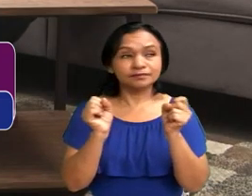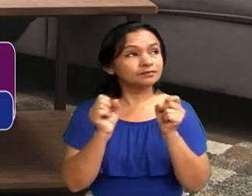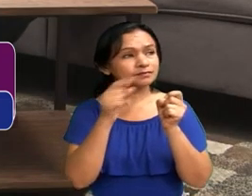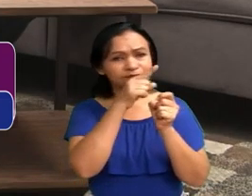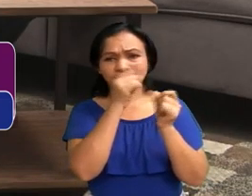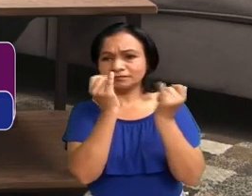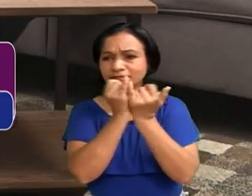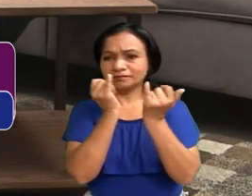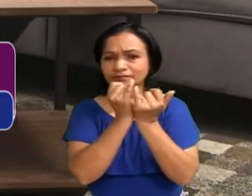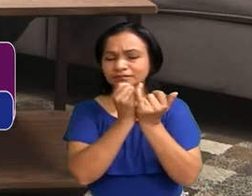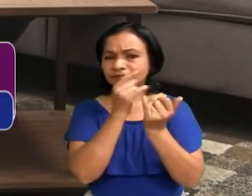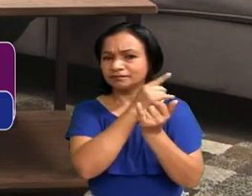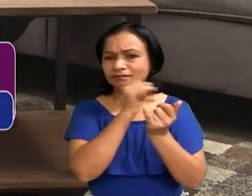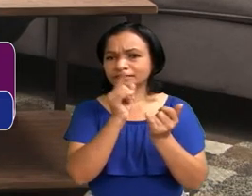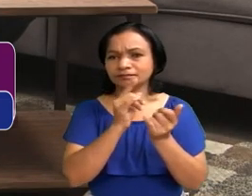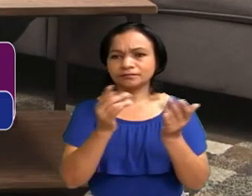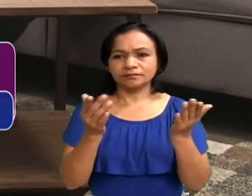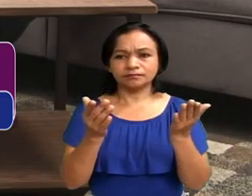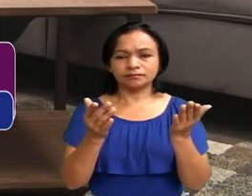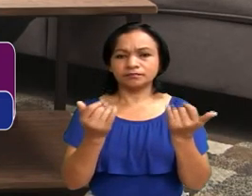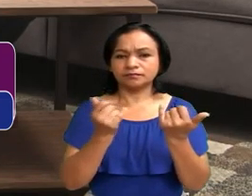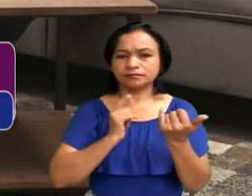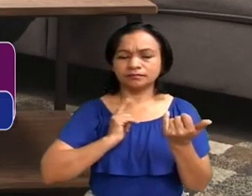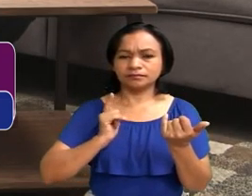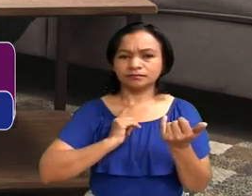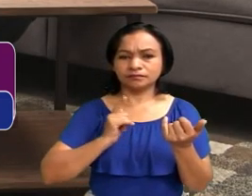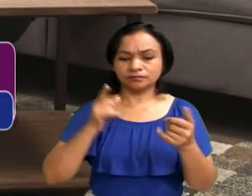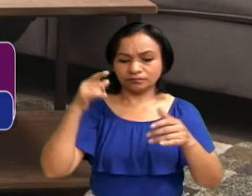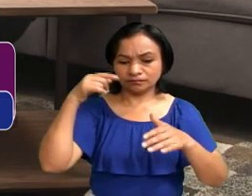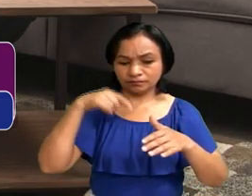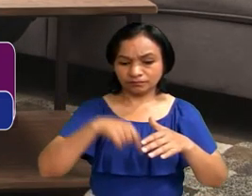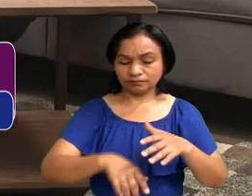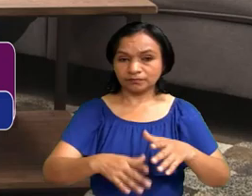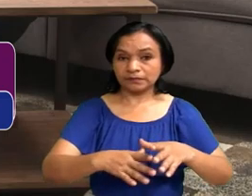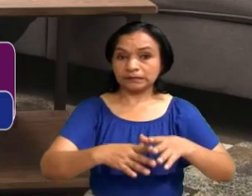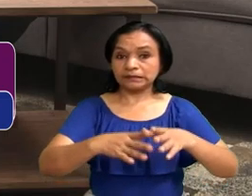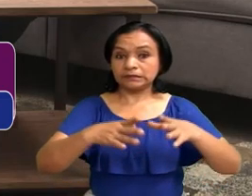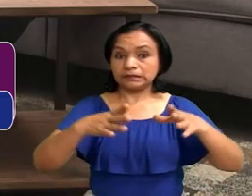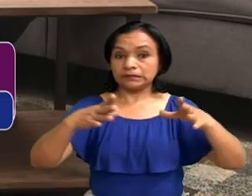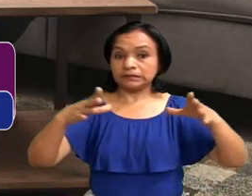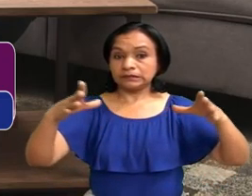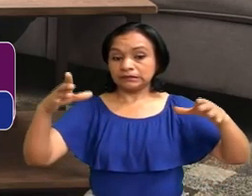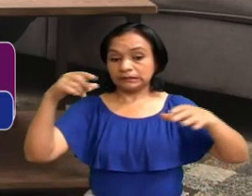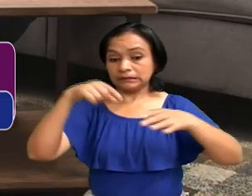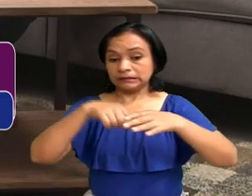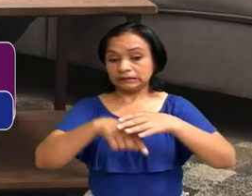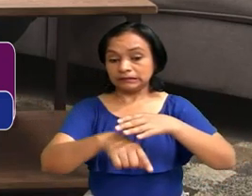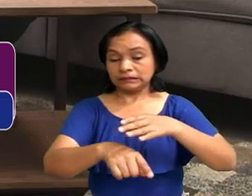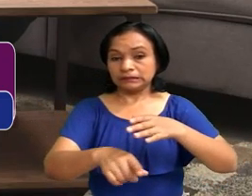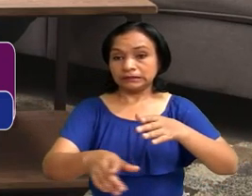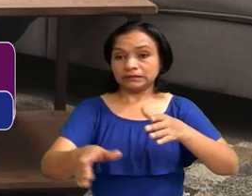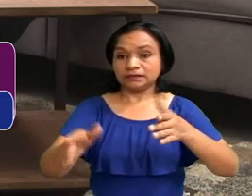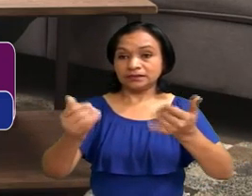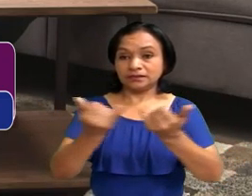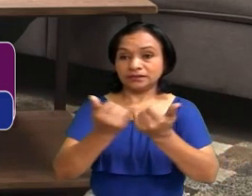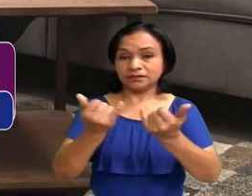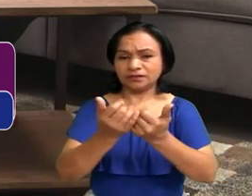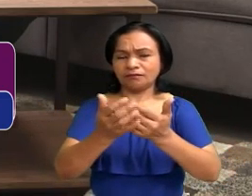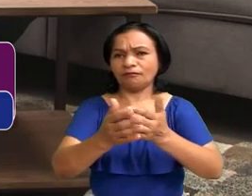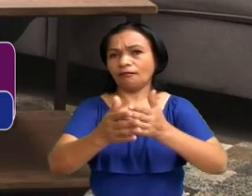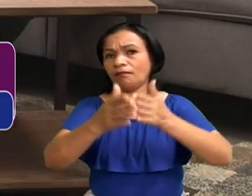este, sino que allí tenés en el sótano una grande planta ahí que parece que estás en un submarino, unos grandes